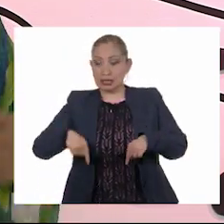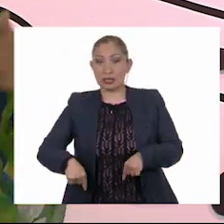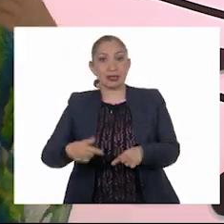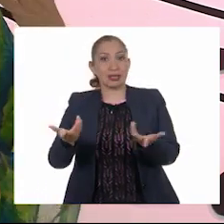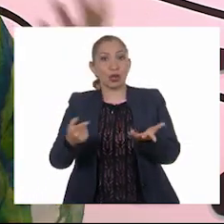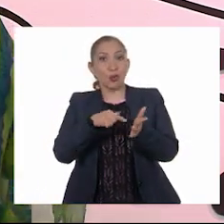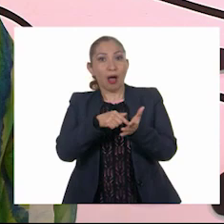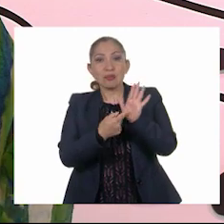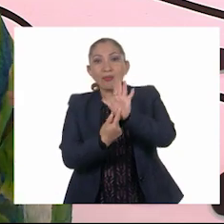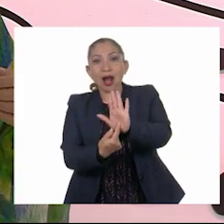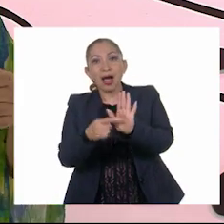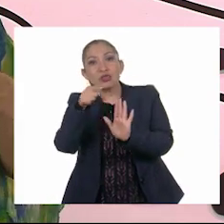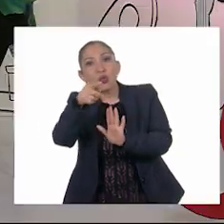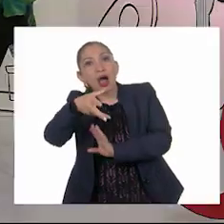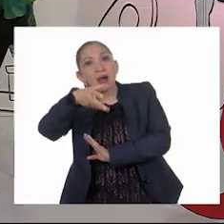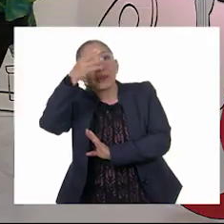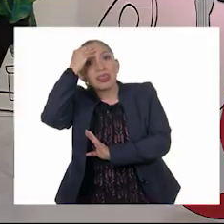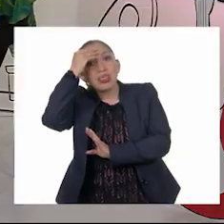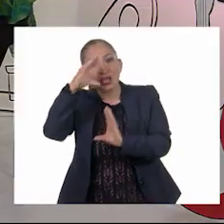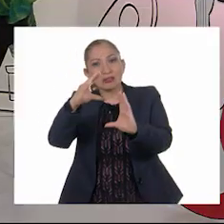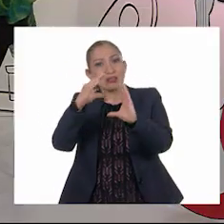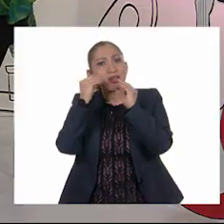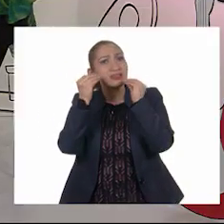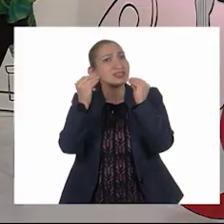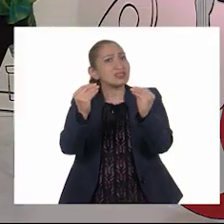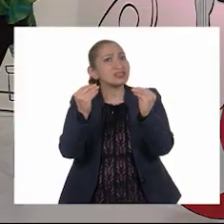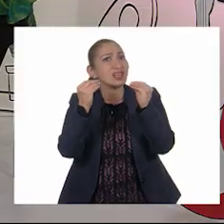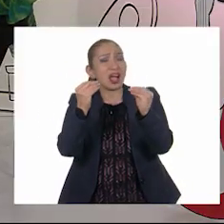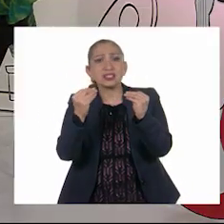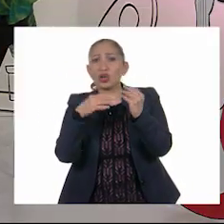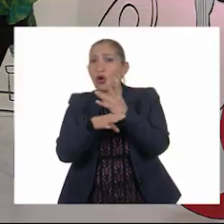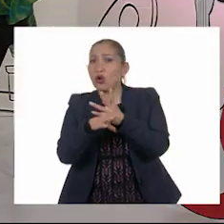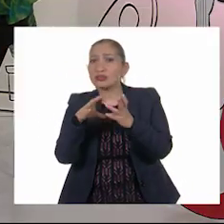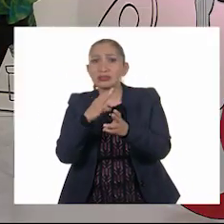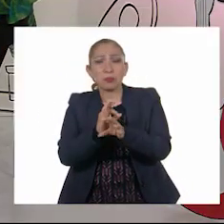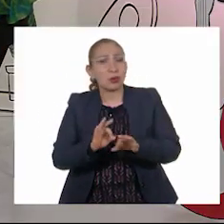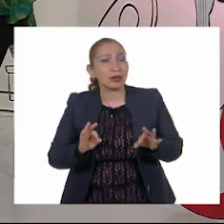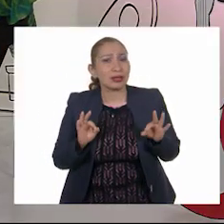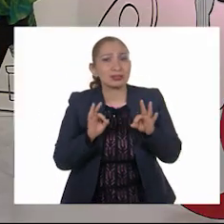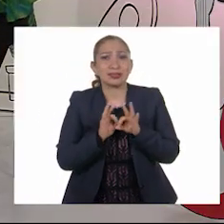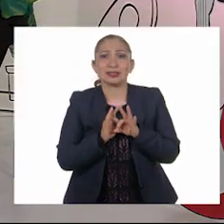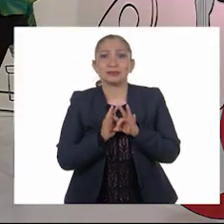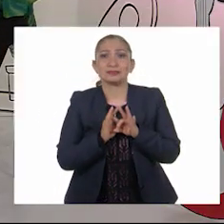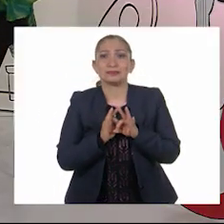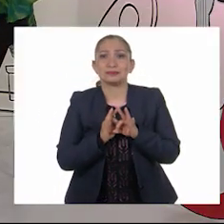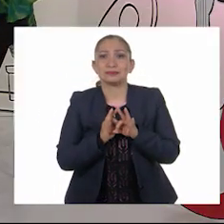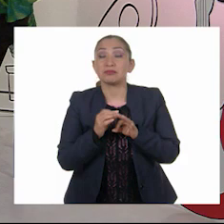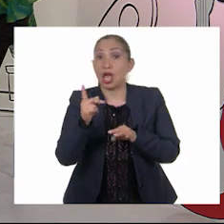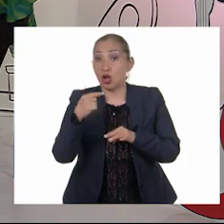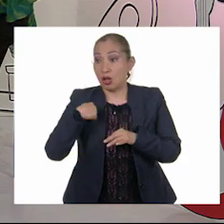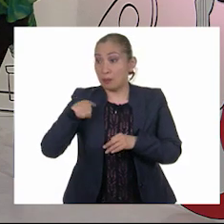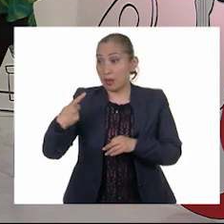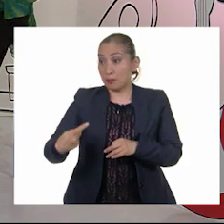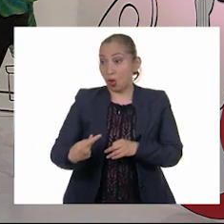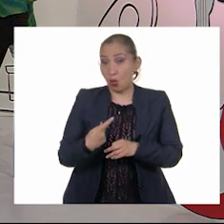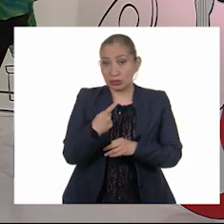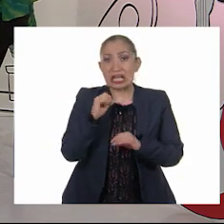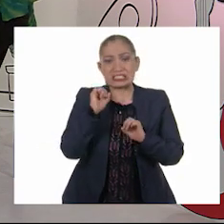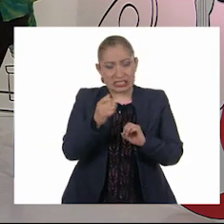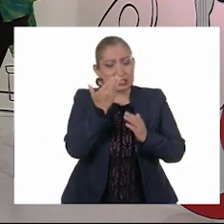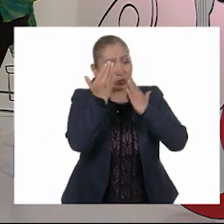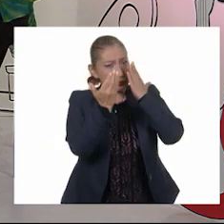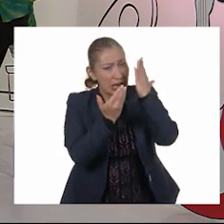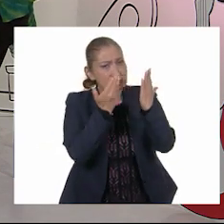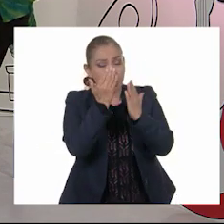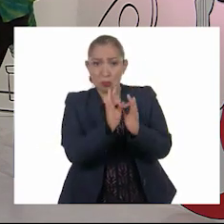para que aprendamos. Nos enseñan muchos, muchos recursos importantes. Pero si me preguntan, más allá de la